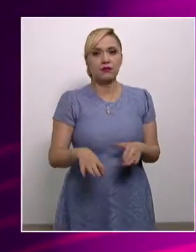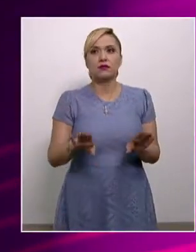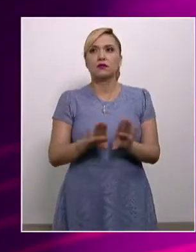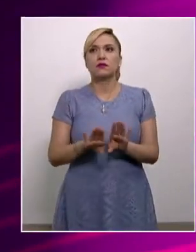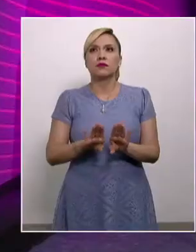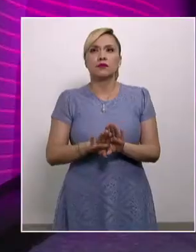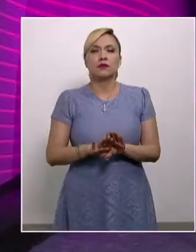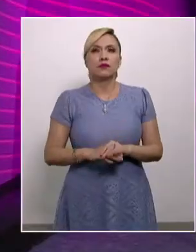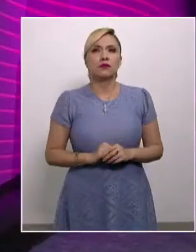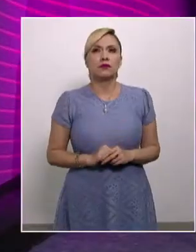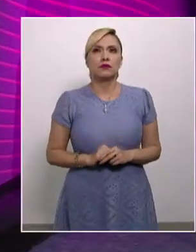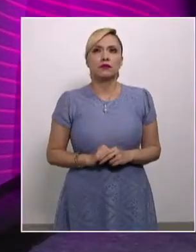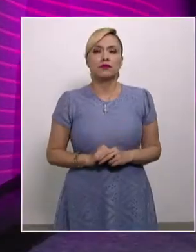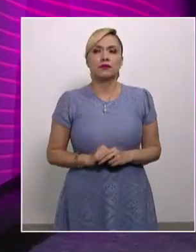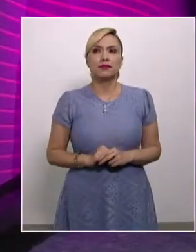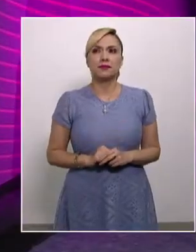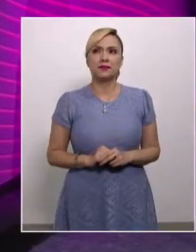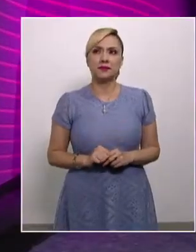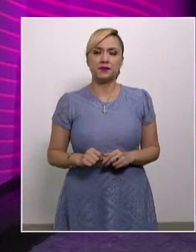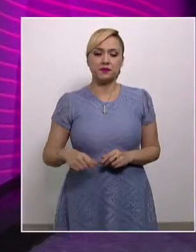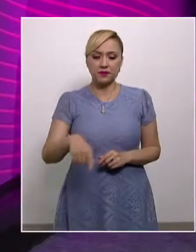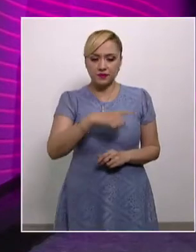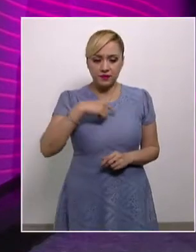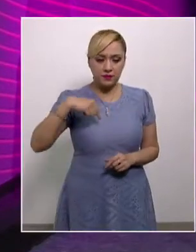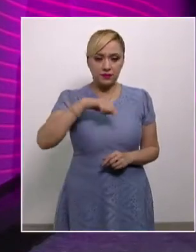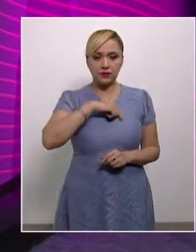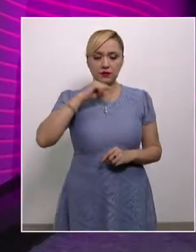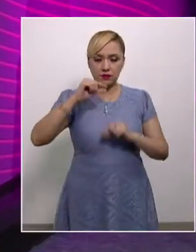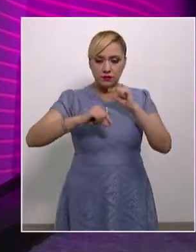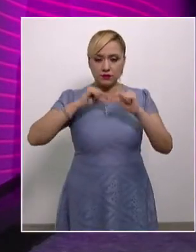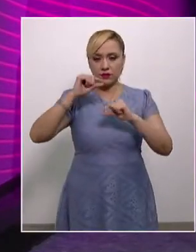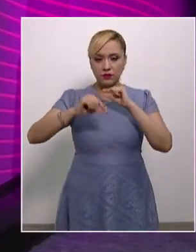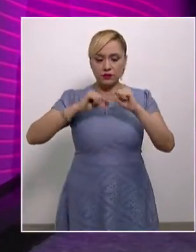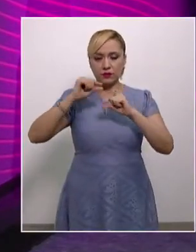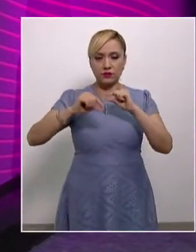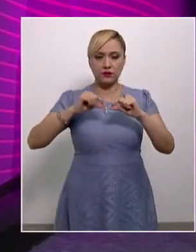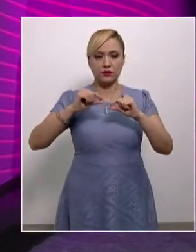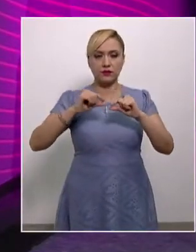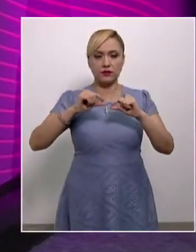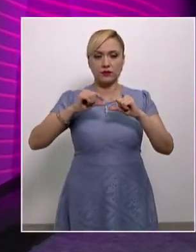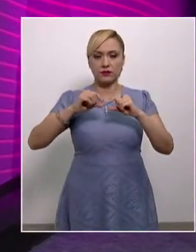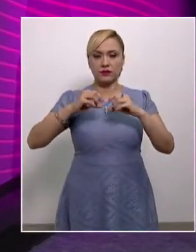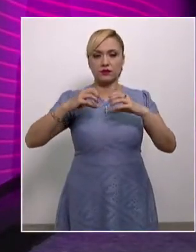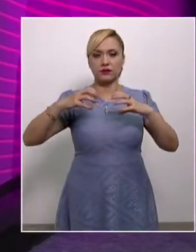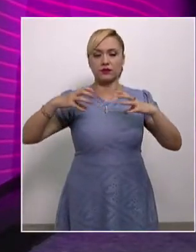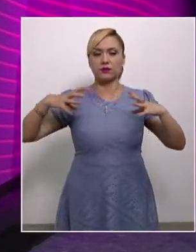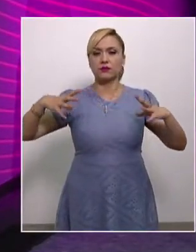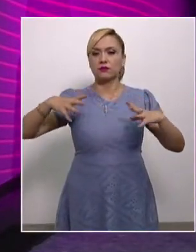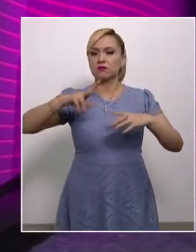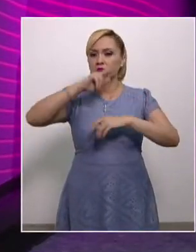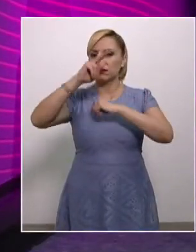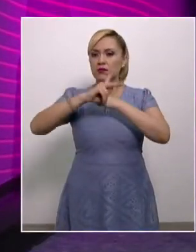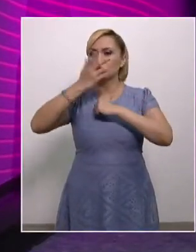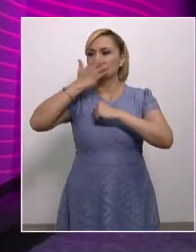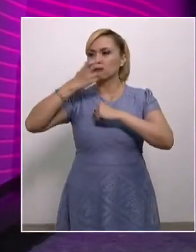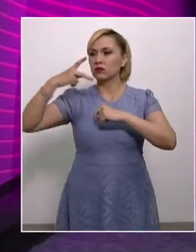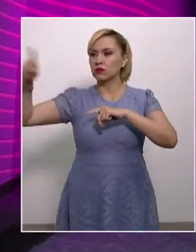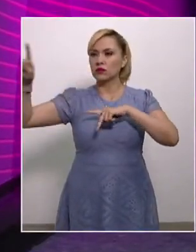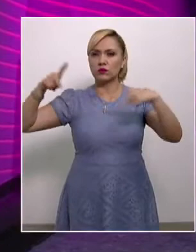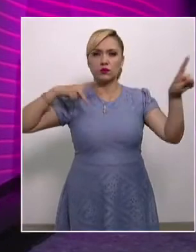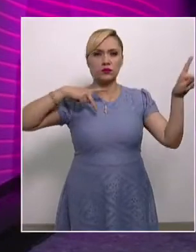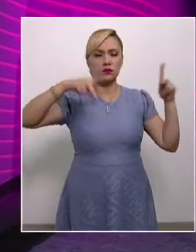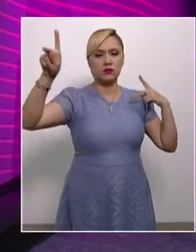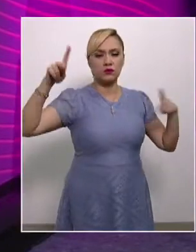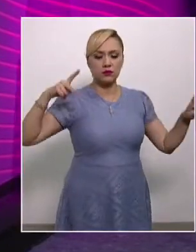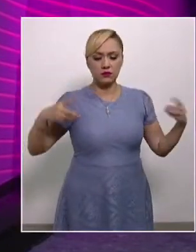forma en la que hemos ido construyendo nuestra forma de ser en nuestros países y en la forma en que nos